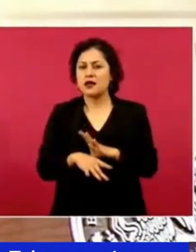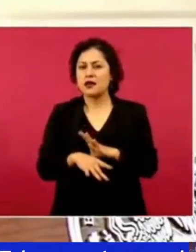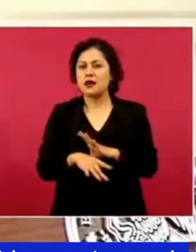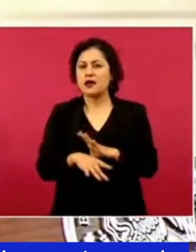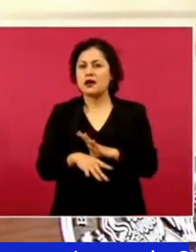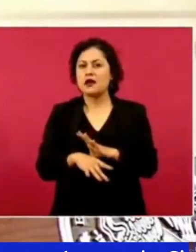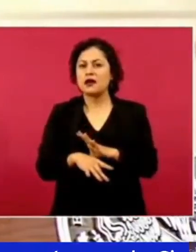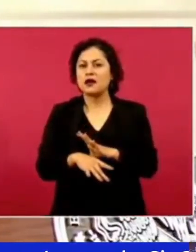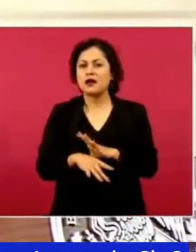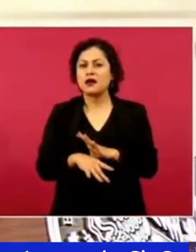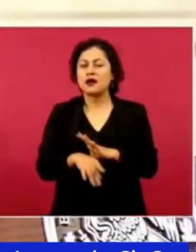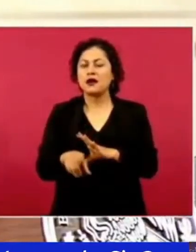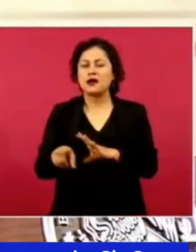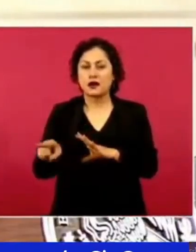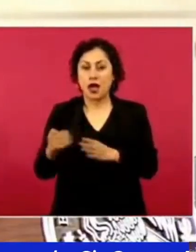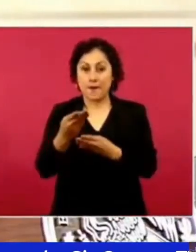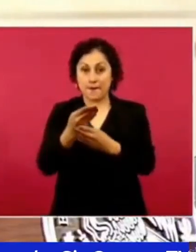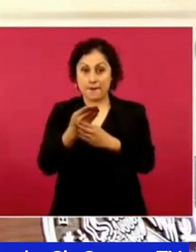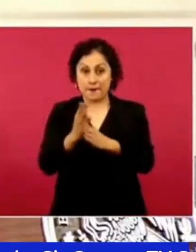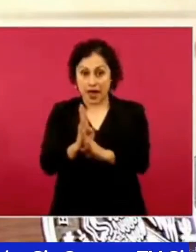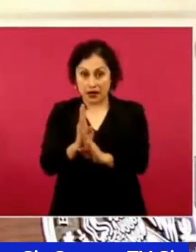Oficina de Inteligencia Financiera.